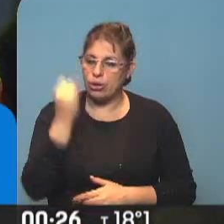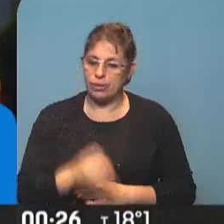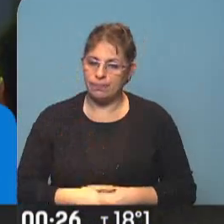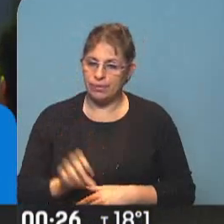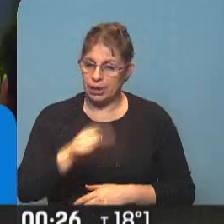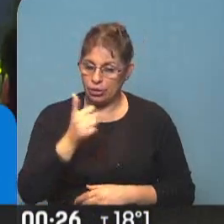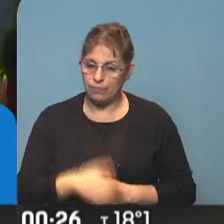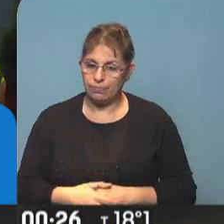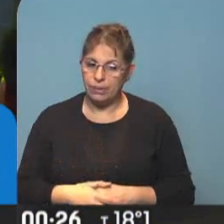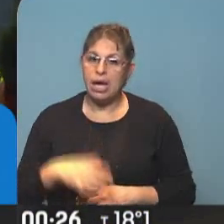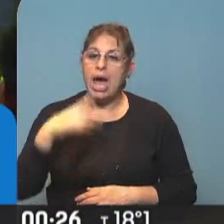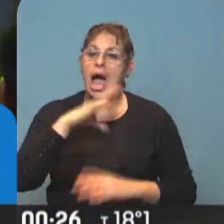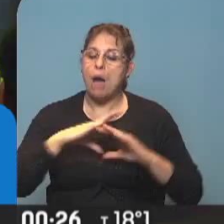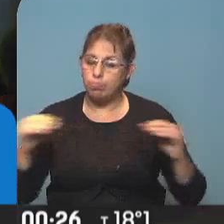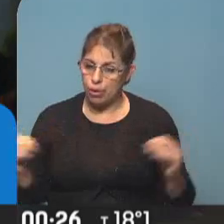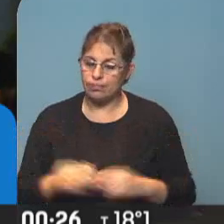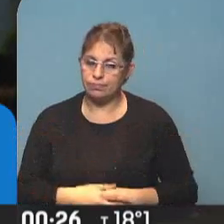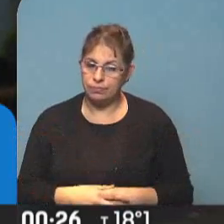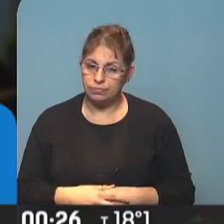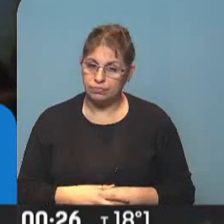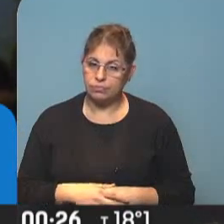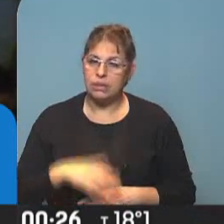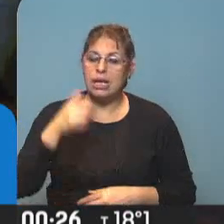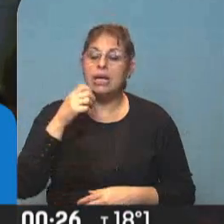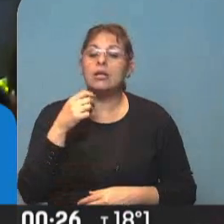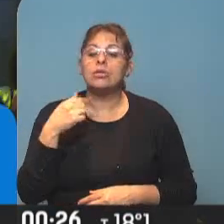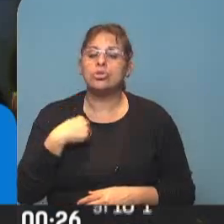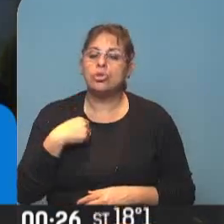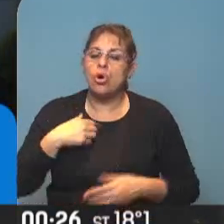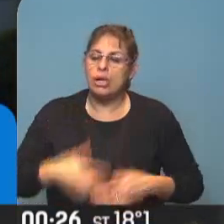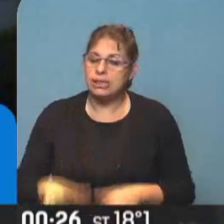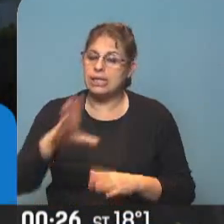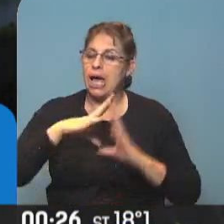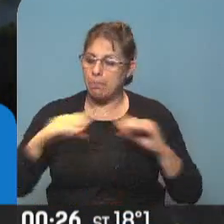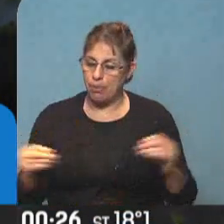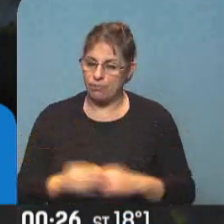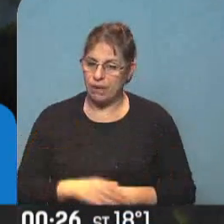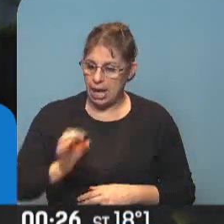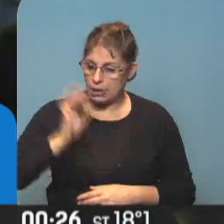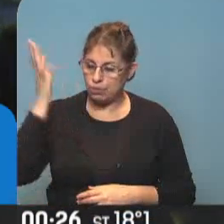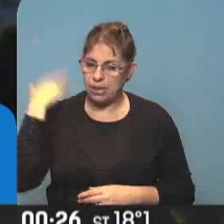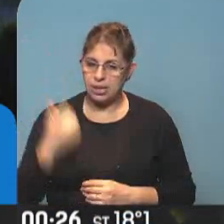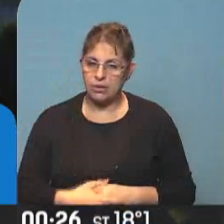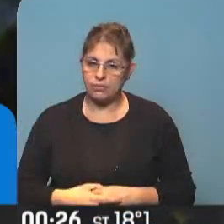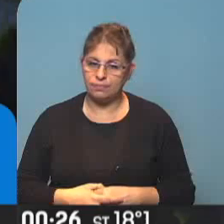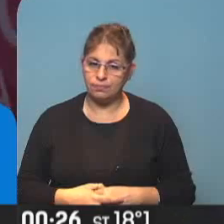Japón, para que lleven su arte. Yo soy de Japón y el año pasado,